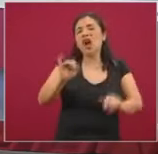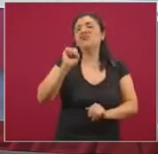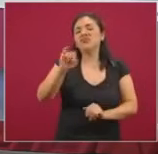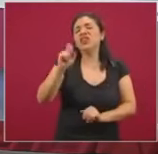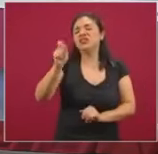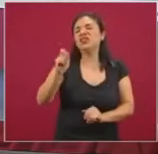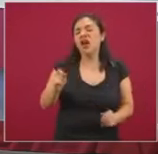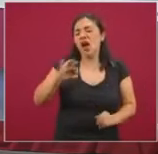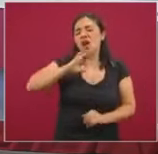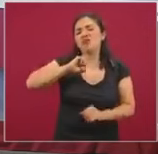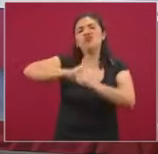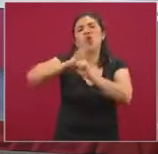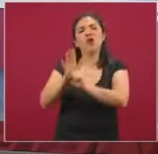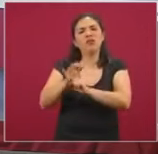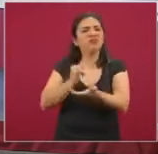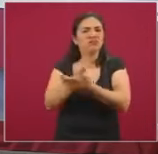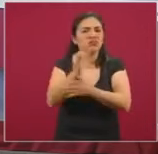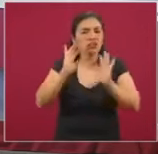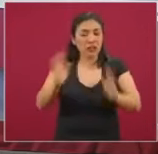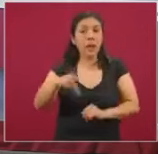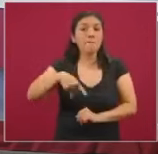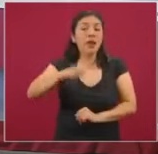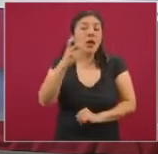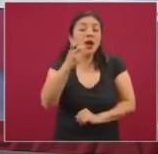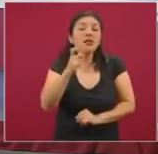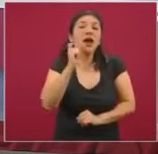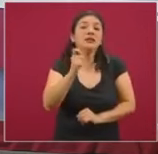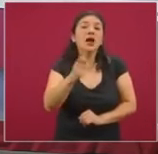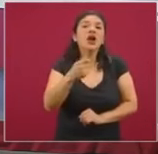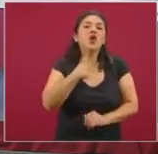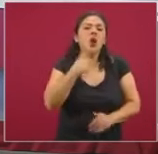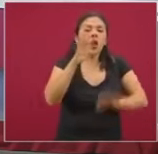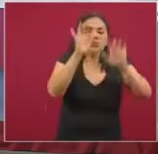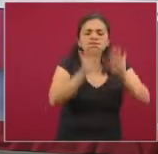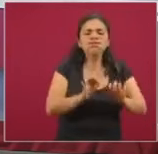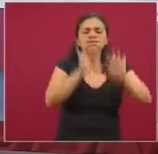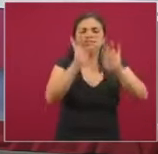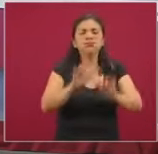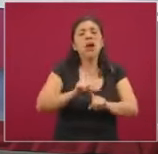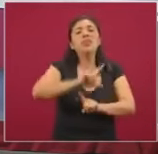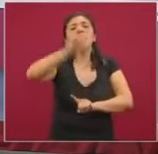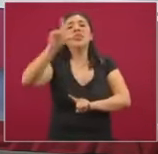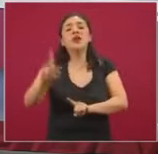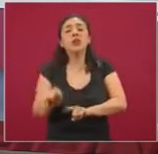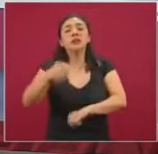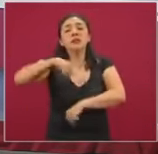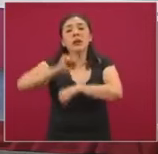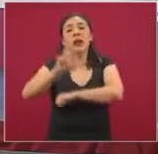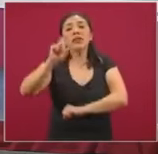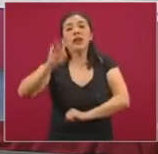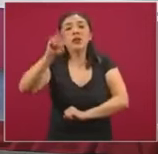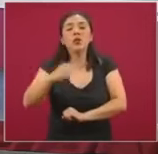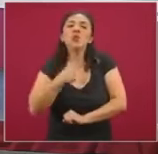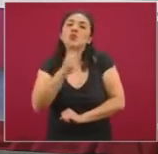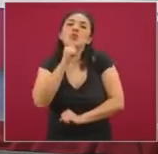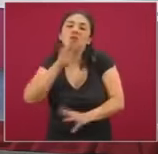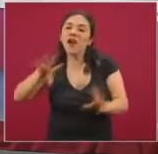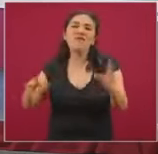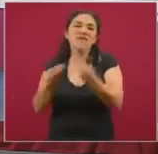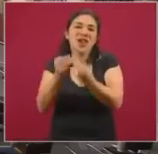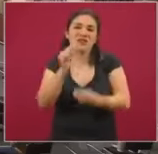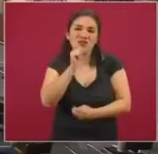confirmadas. Sin embargo, como esto se hizo posterior a la semana 39, aún no están incorporadas, pero estarán incorporadas en